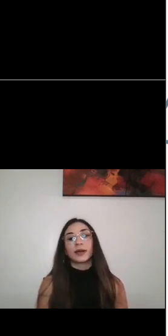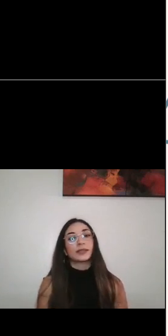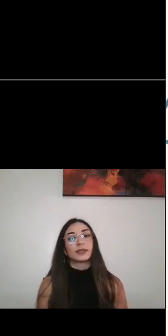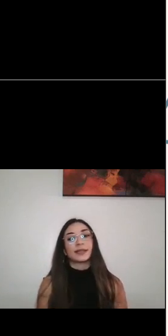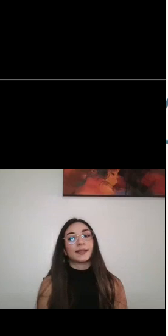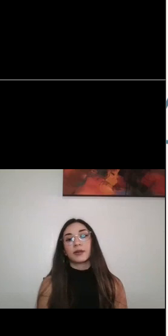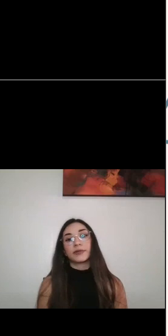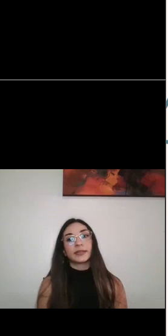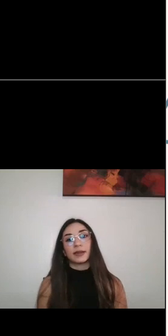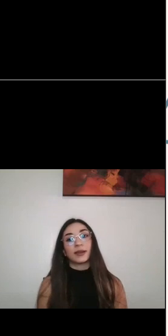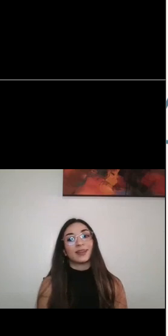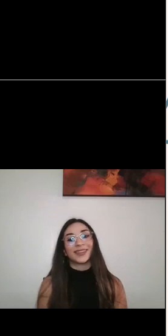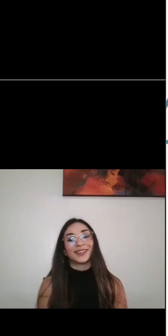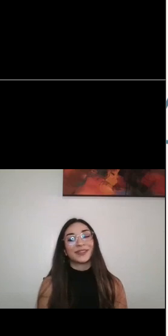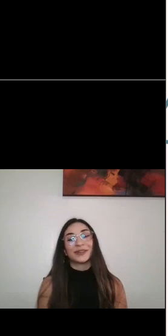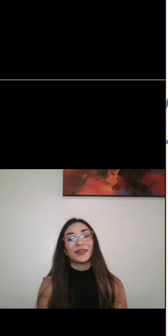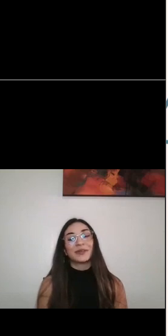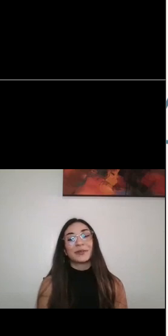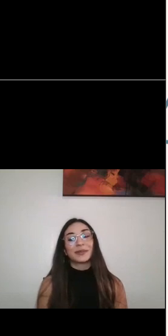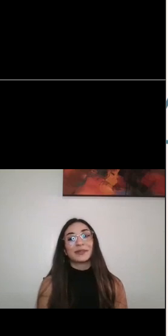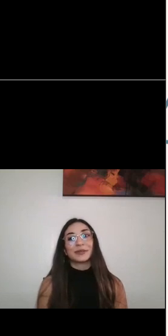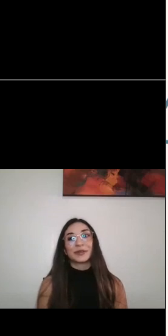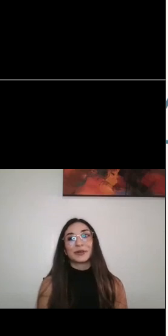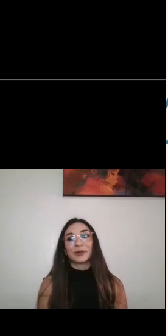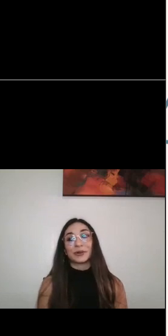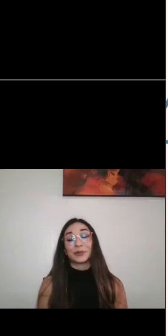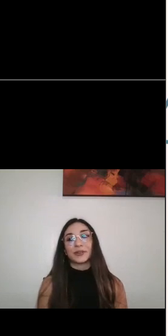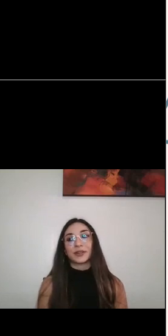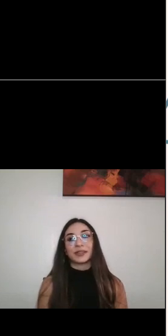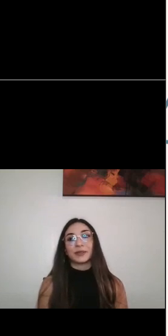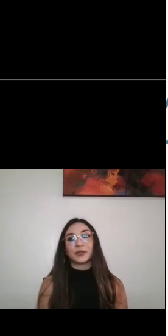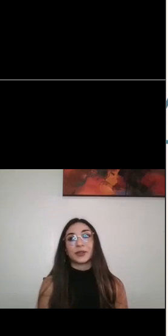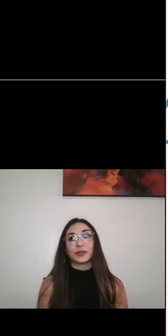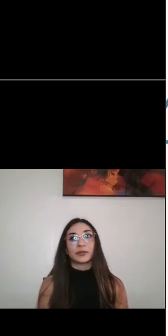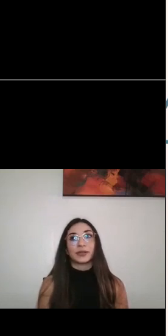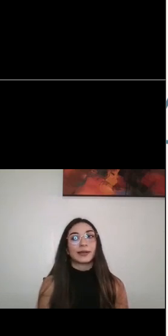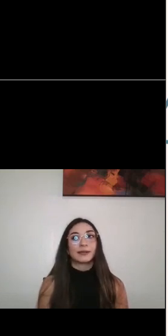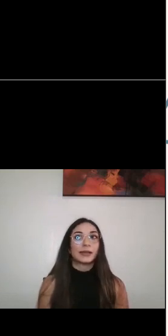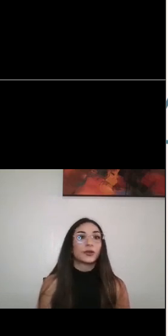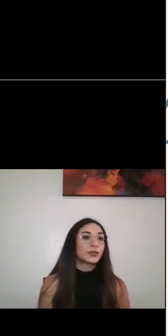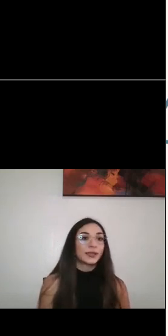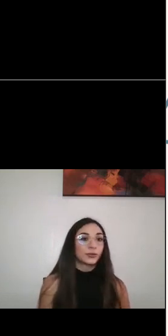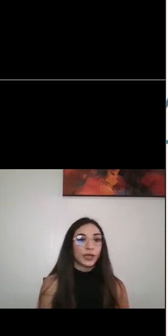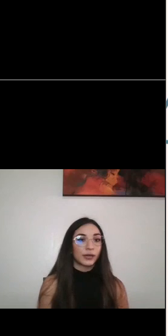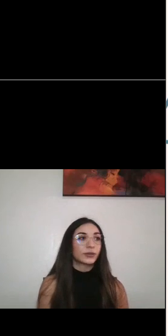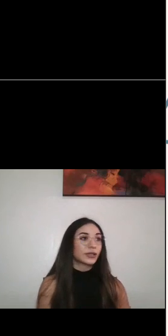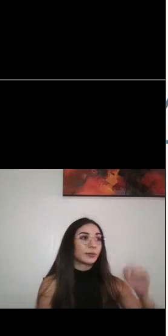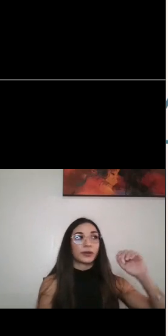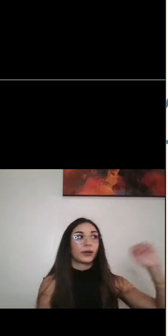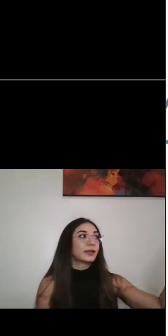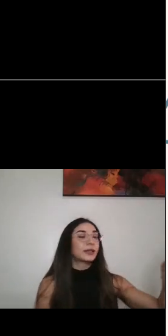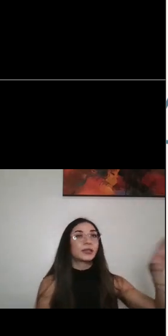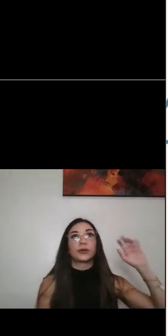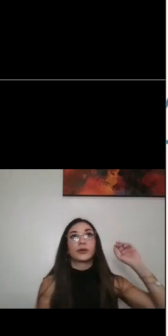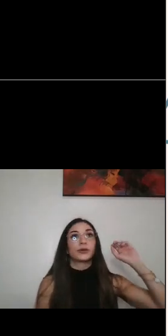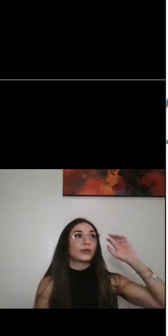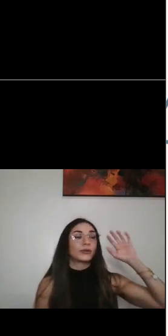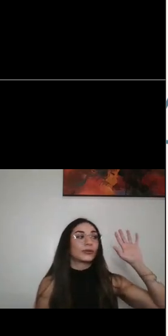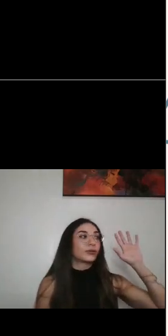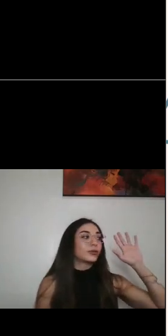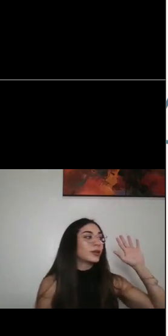Típico caso, se distrae con facilidad. Esto pasa mucho con los profesores, dicen mucho eso. Es que si el niño no está escuchando, se perdió la